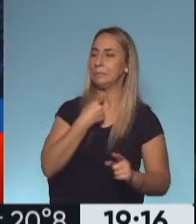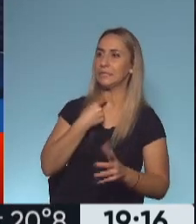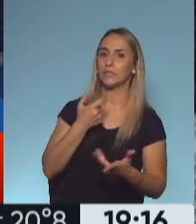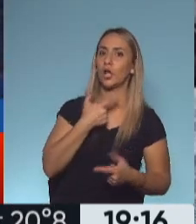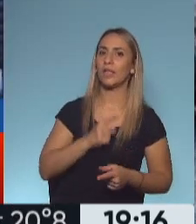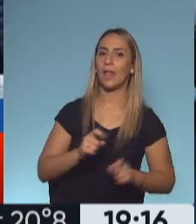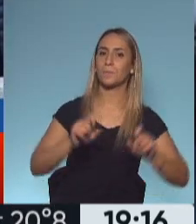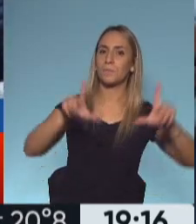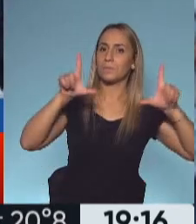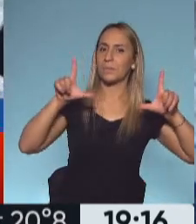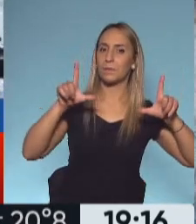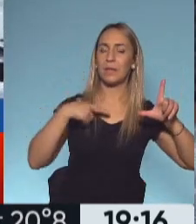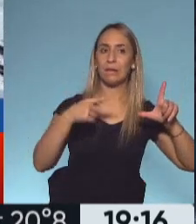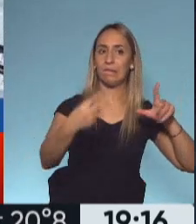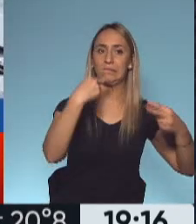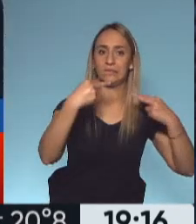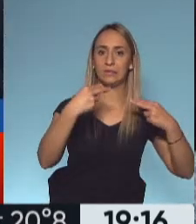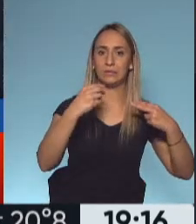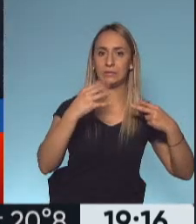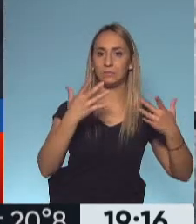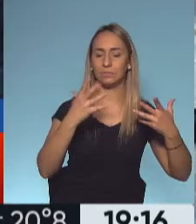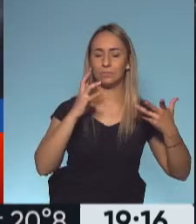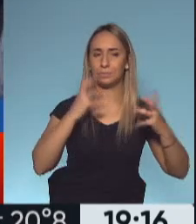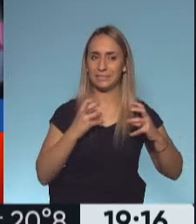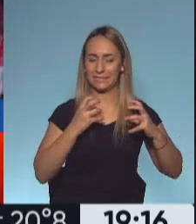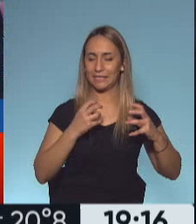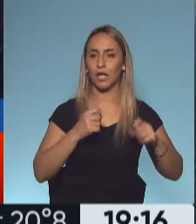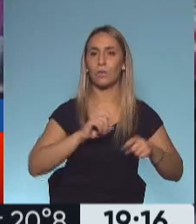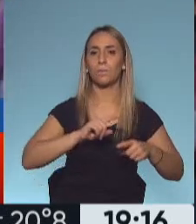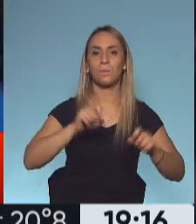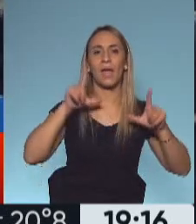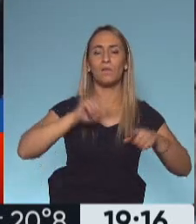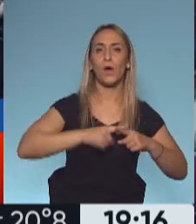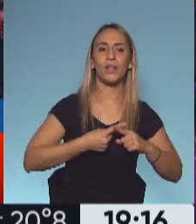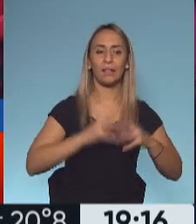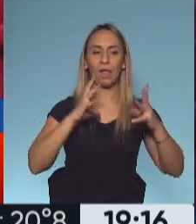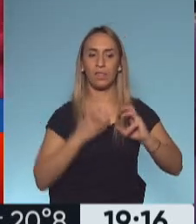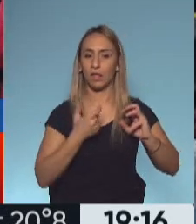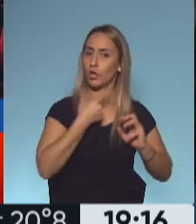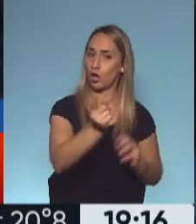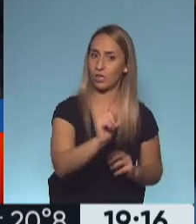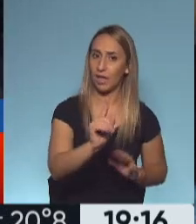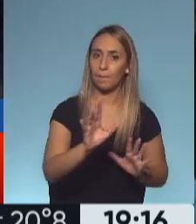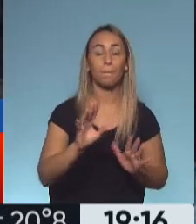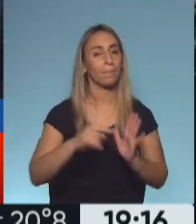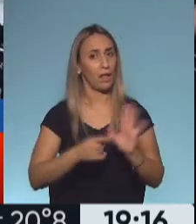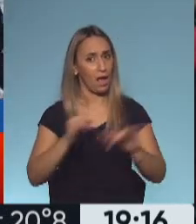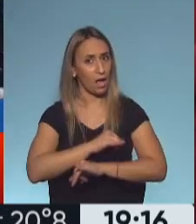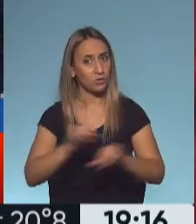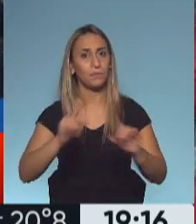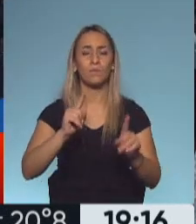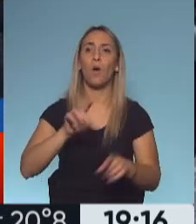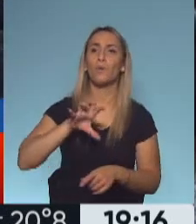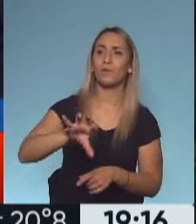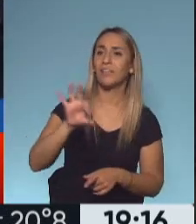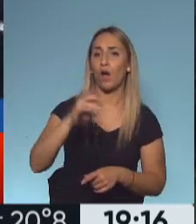dar medidas antipáticas. Hay uno peor, ¿eh? Sí. ¿Qué? Hay un costo político peor que es directamente Obvio. informar que la provincia, el municipio o lo que